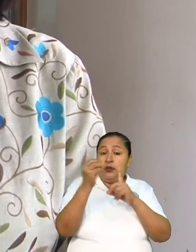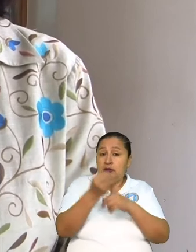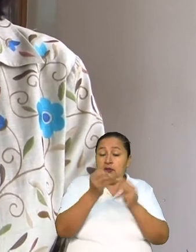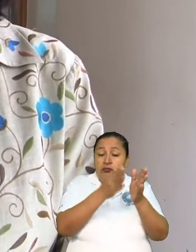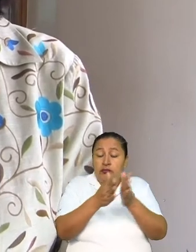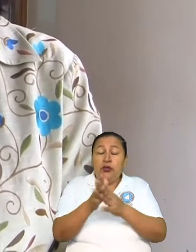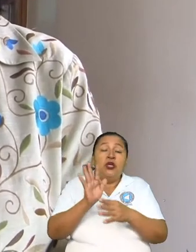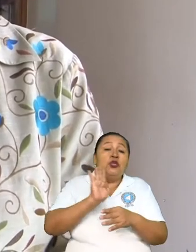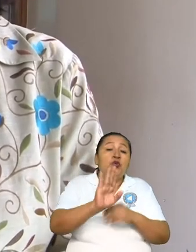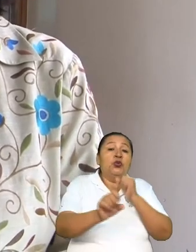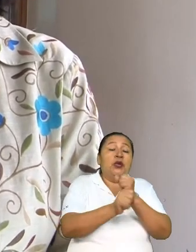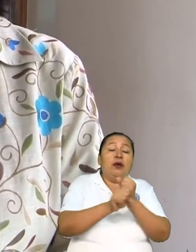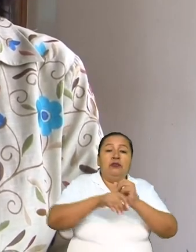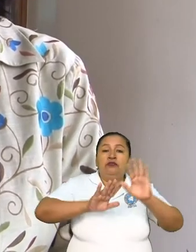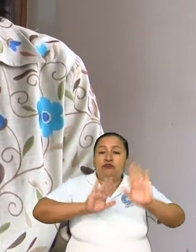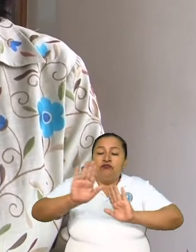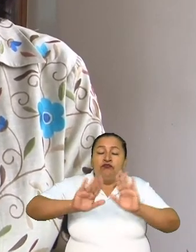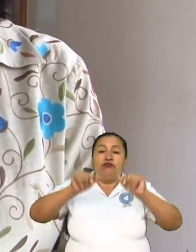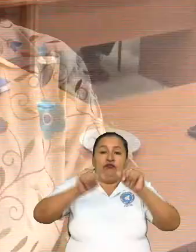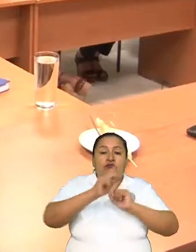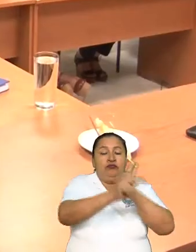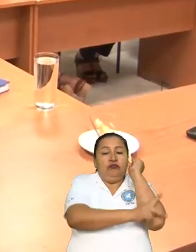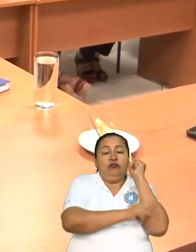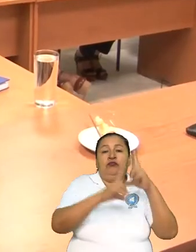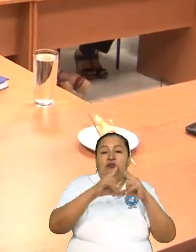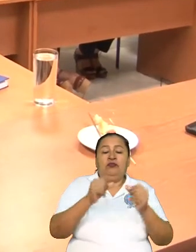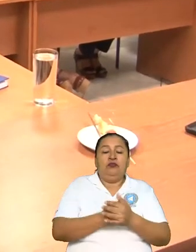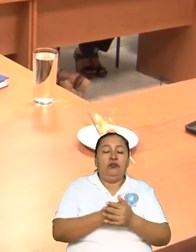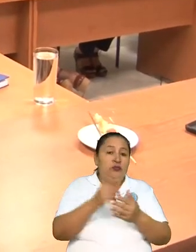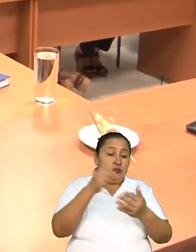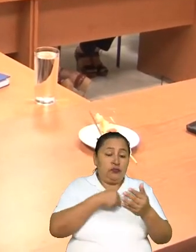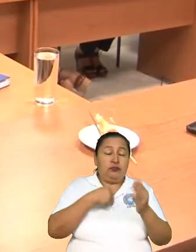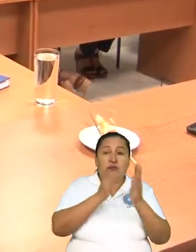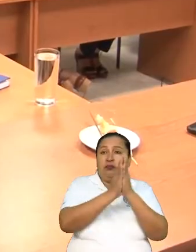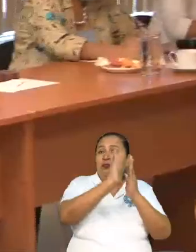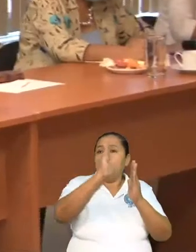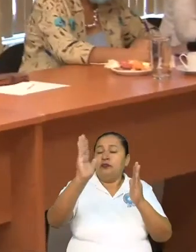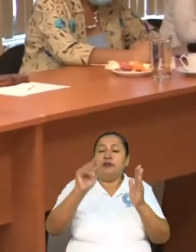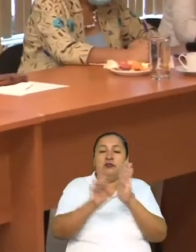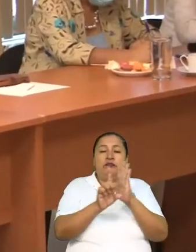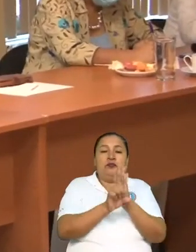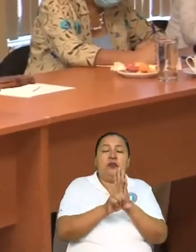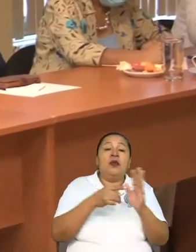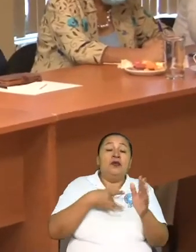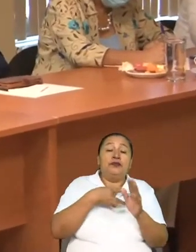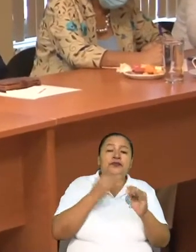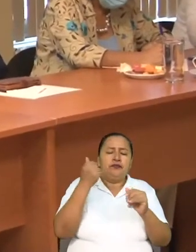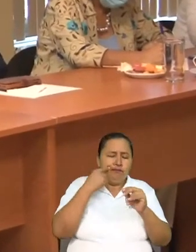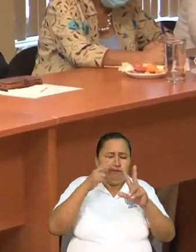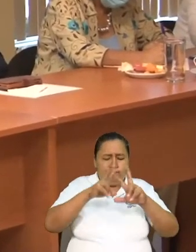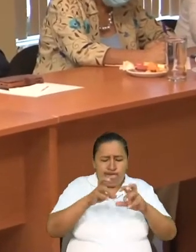y funcionamiento del Estado de la República de Nicaragua. La elaboración de este compendio de leyes ha requerido de un